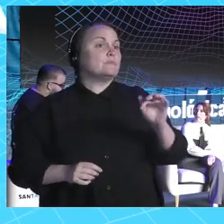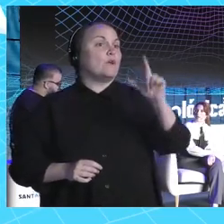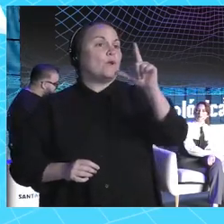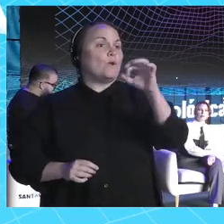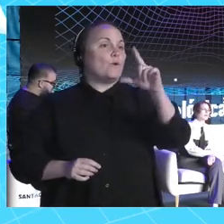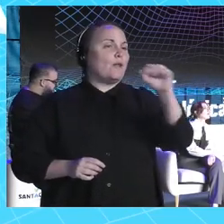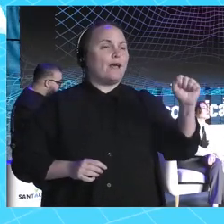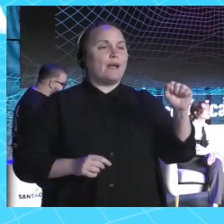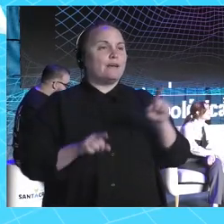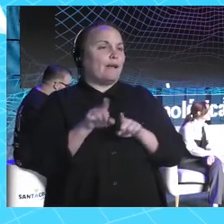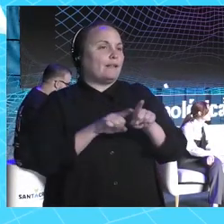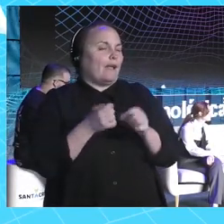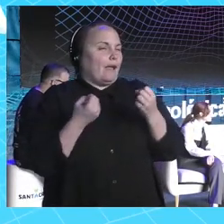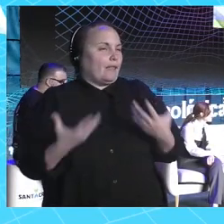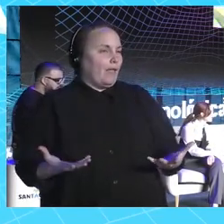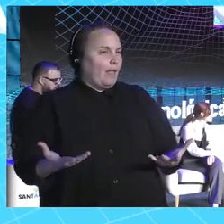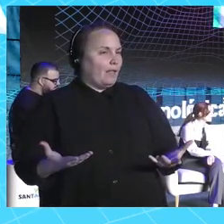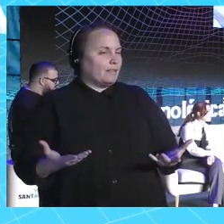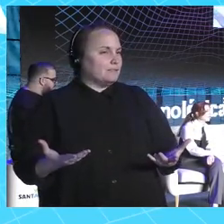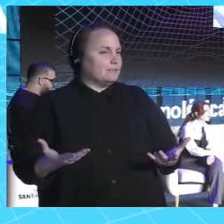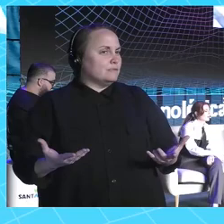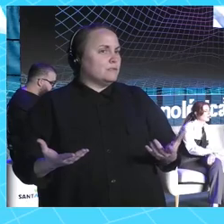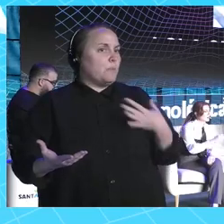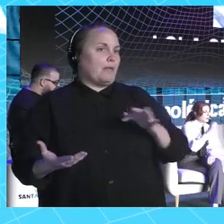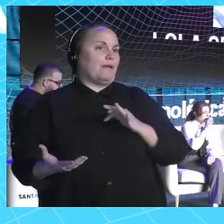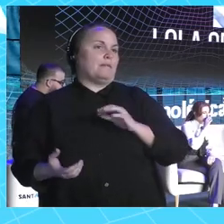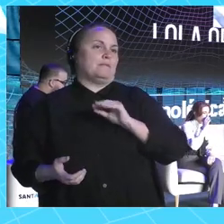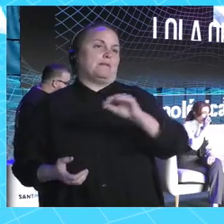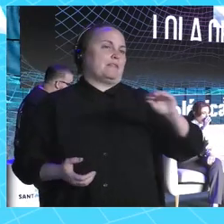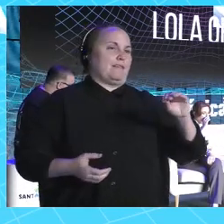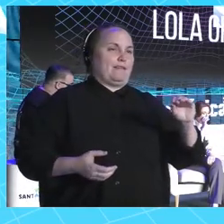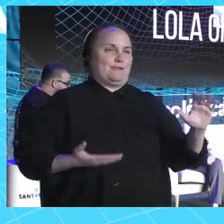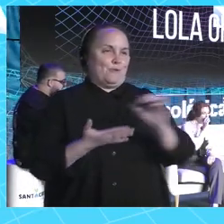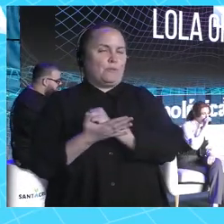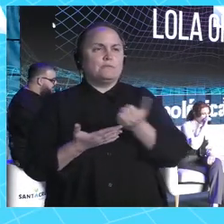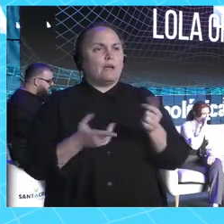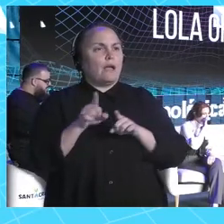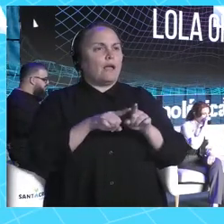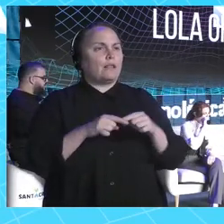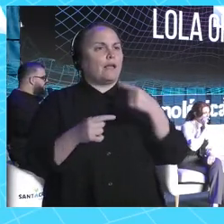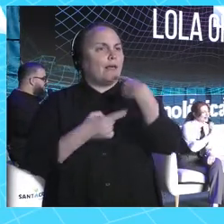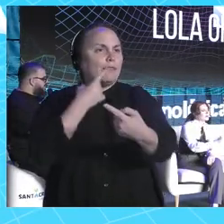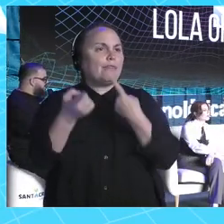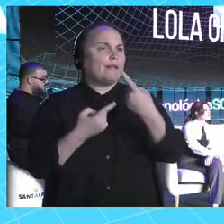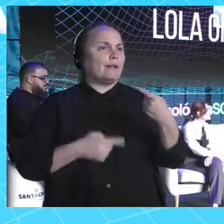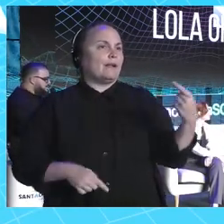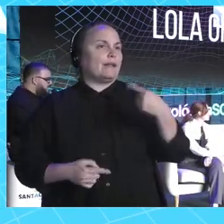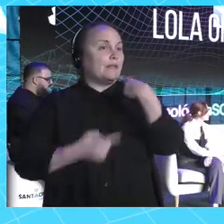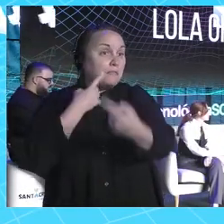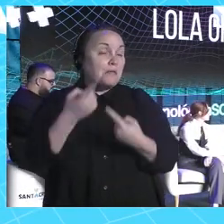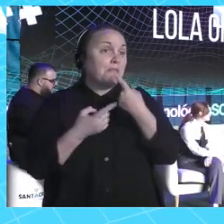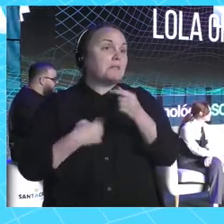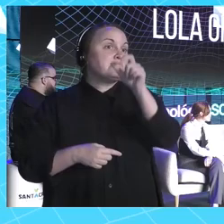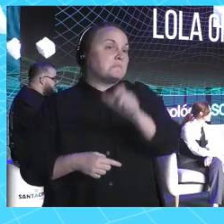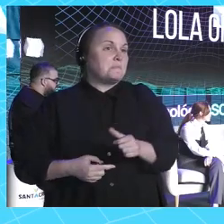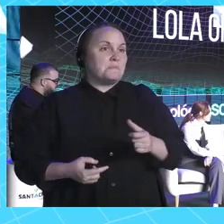críticas yo creo que también está esta pregunta puede ser extensible a los cuatro cómo manejas las críticas esos comentarios negativos que recibes